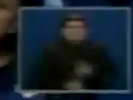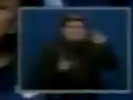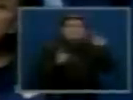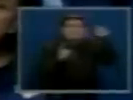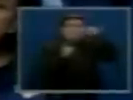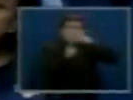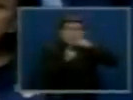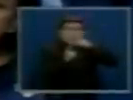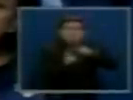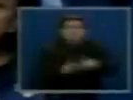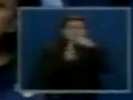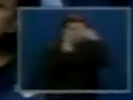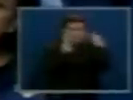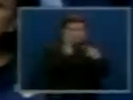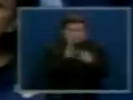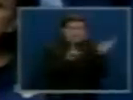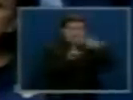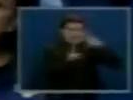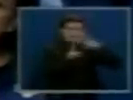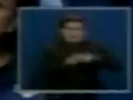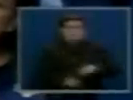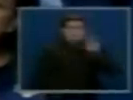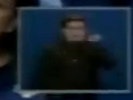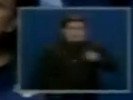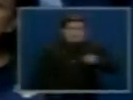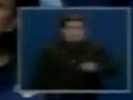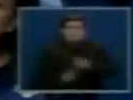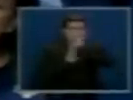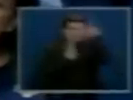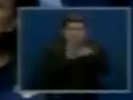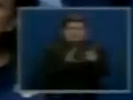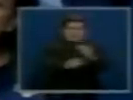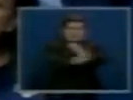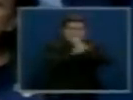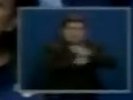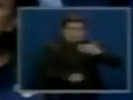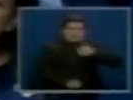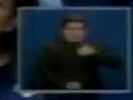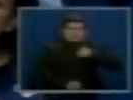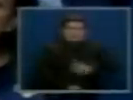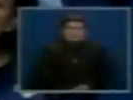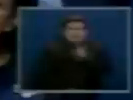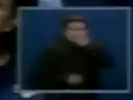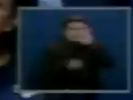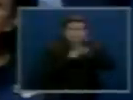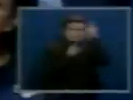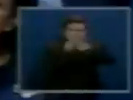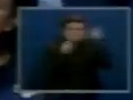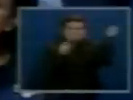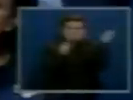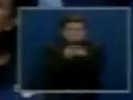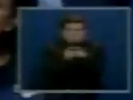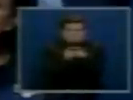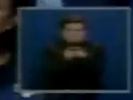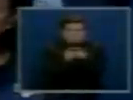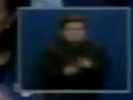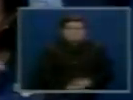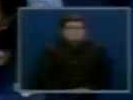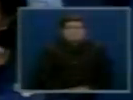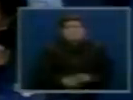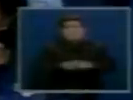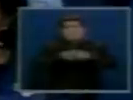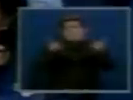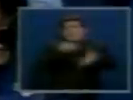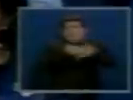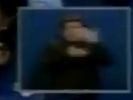ha de ser reglamentar este mandato constitucional para garantizar su puntual cumplimiento. No obstante lo